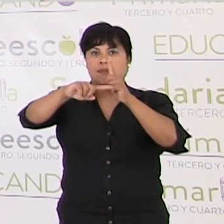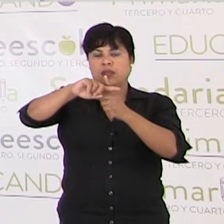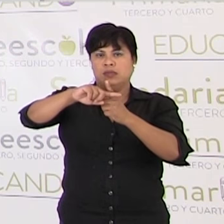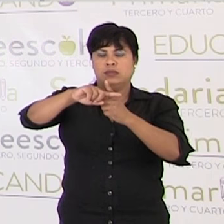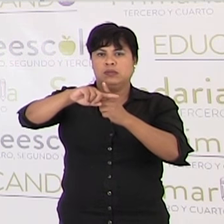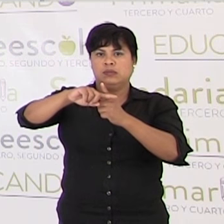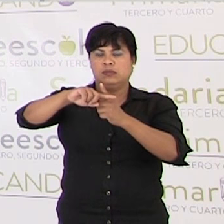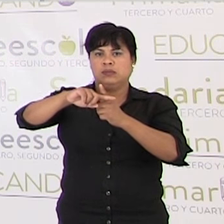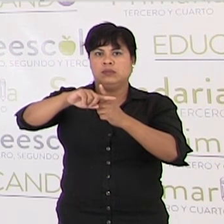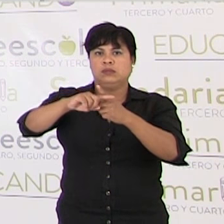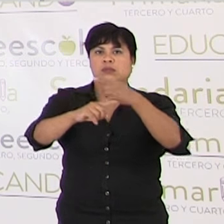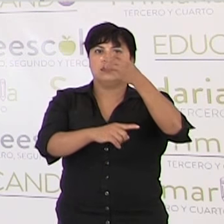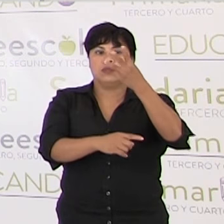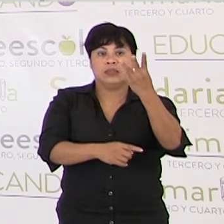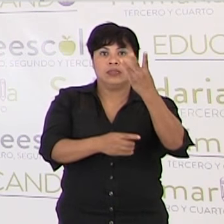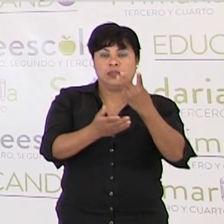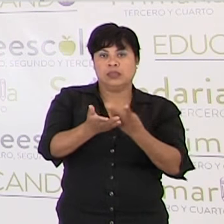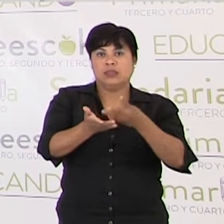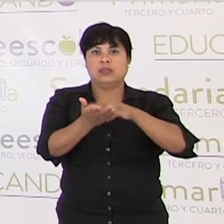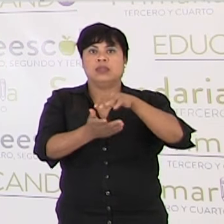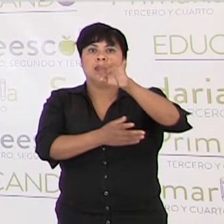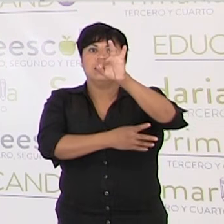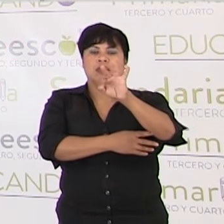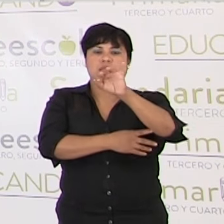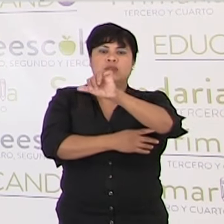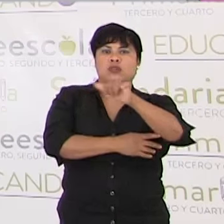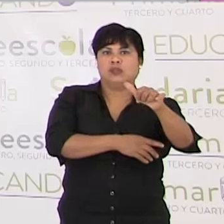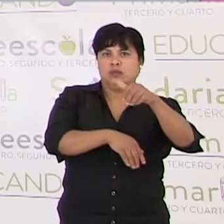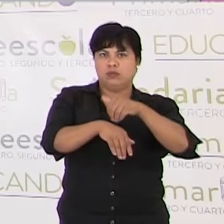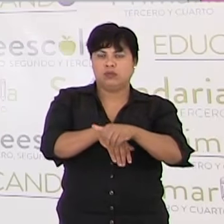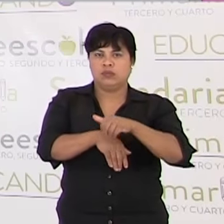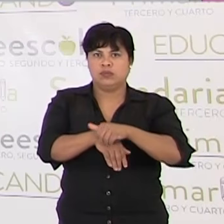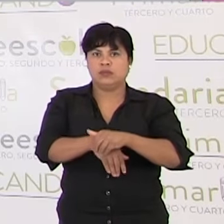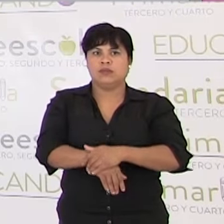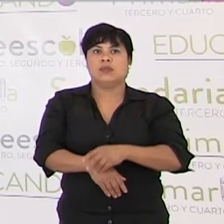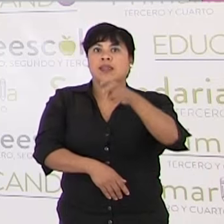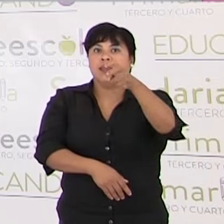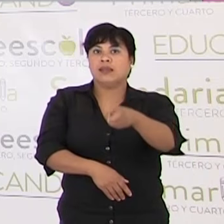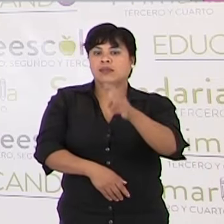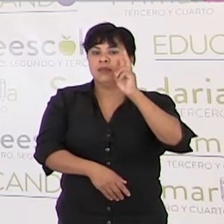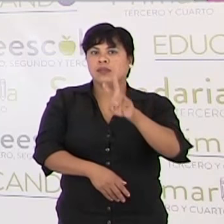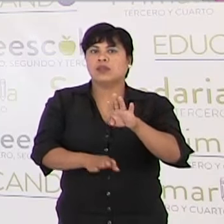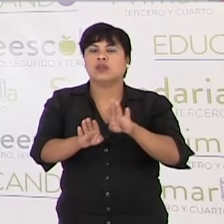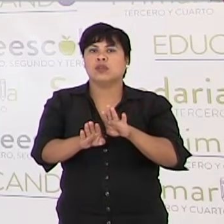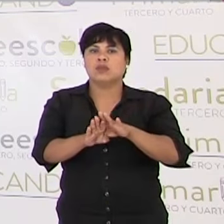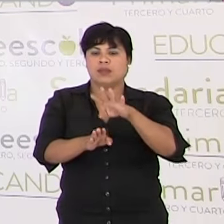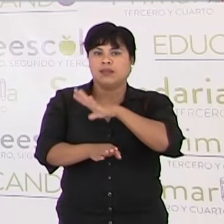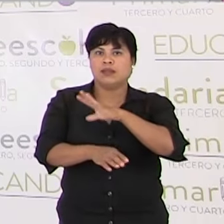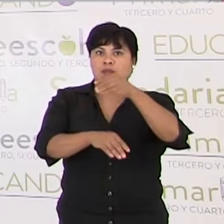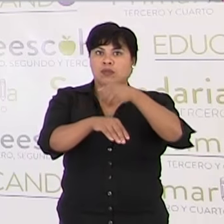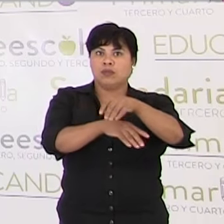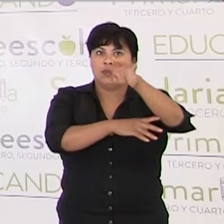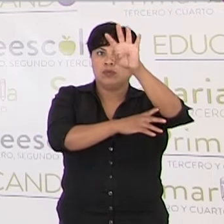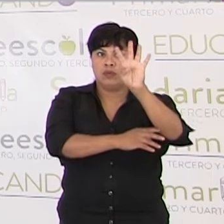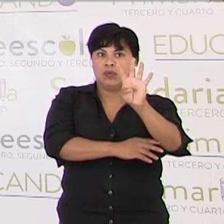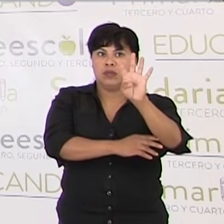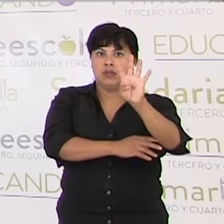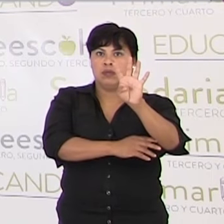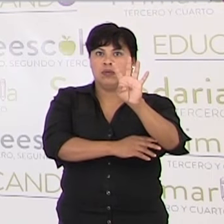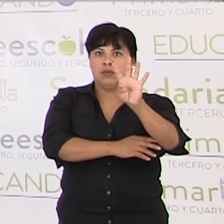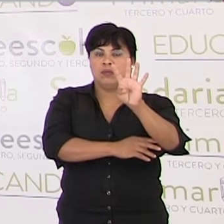más el triple de otro número. ¿Sí? Aquí nos representa la cuarta parte de un